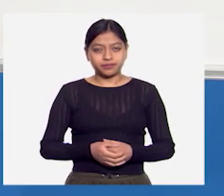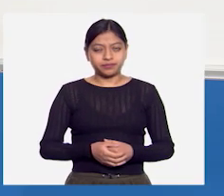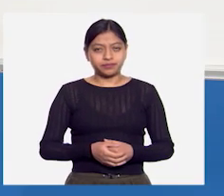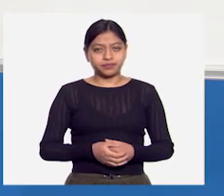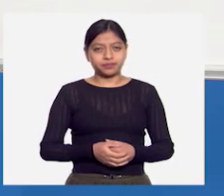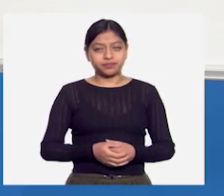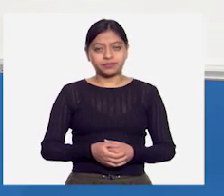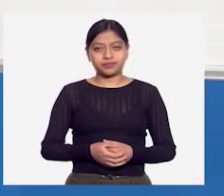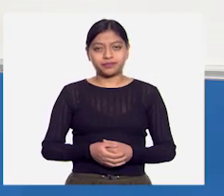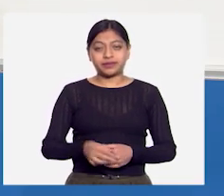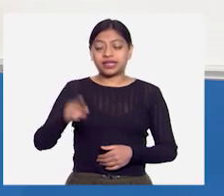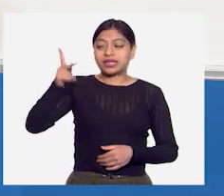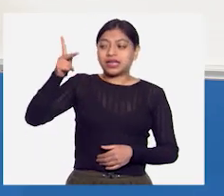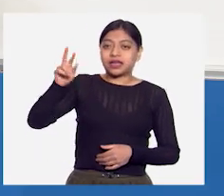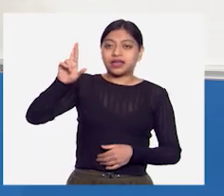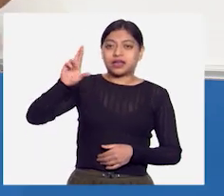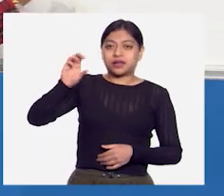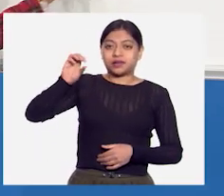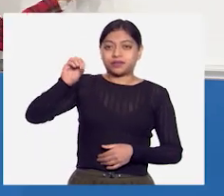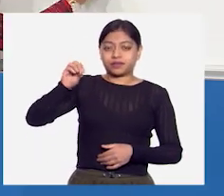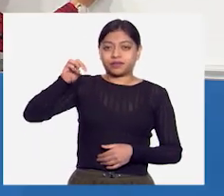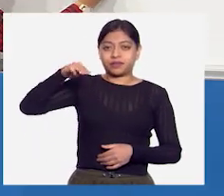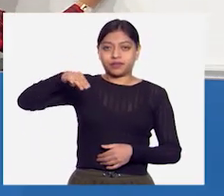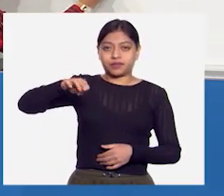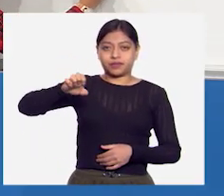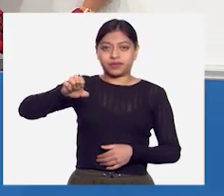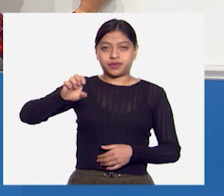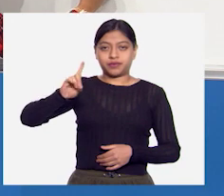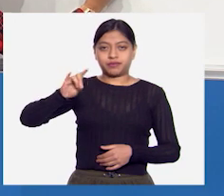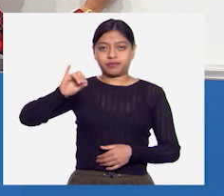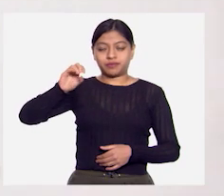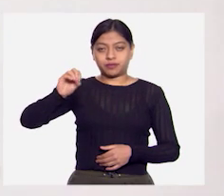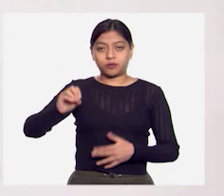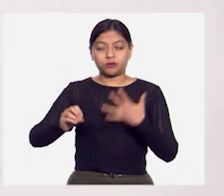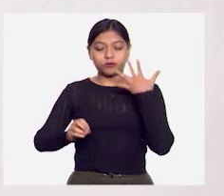Y la media aritmética es 5.2.